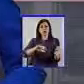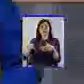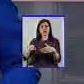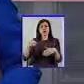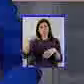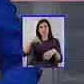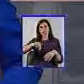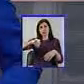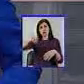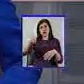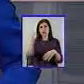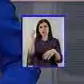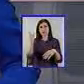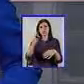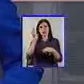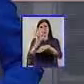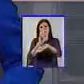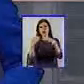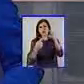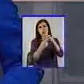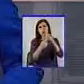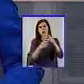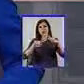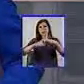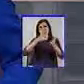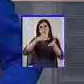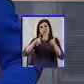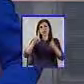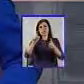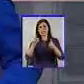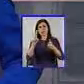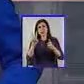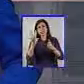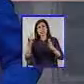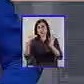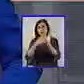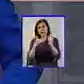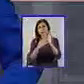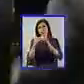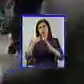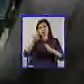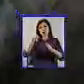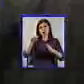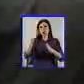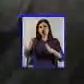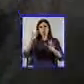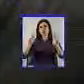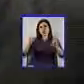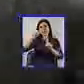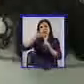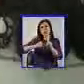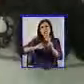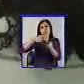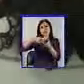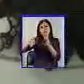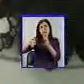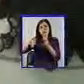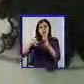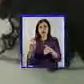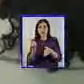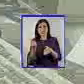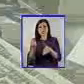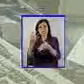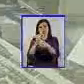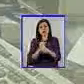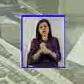A partir de este jueves, el Banco Popular iniciará el pago de más de 127 mil millones de colones por concepto de aguinaldos. El dinero